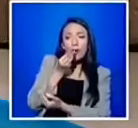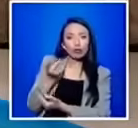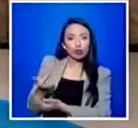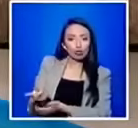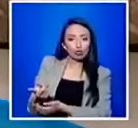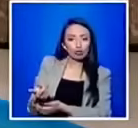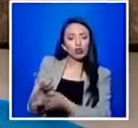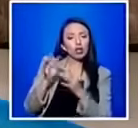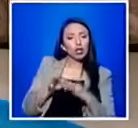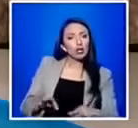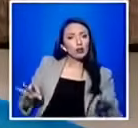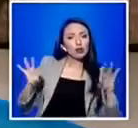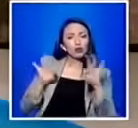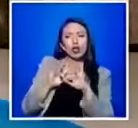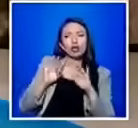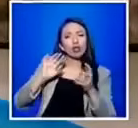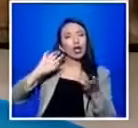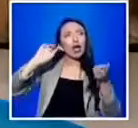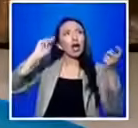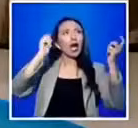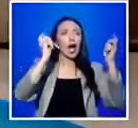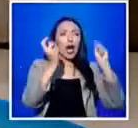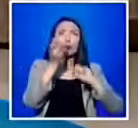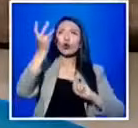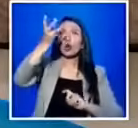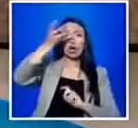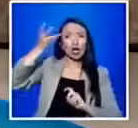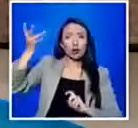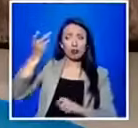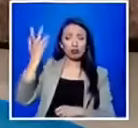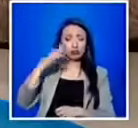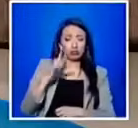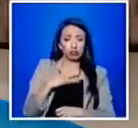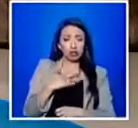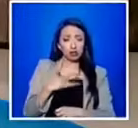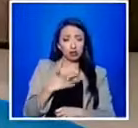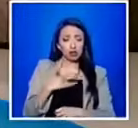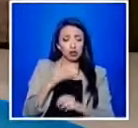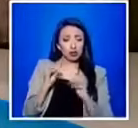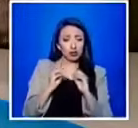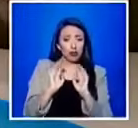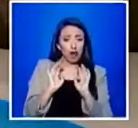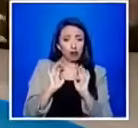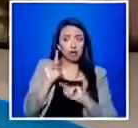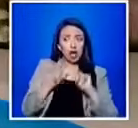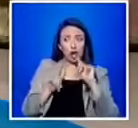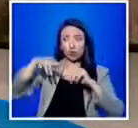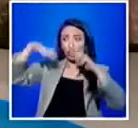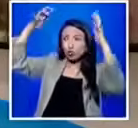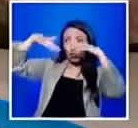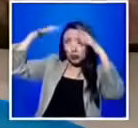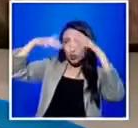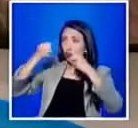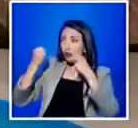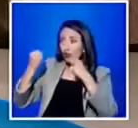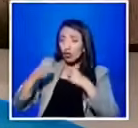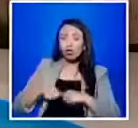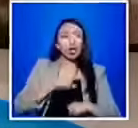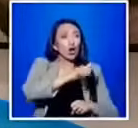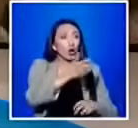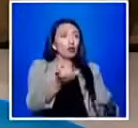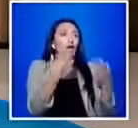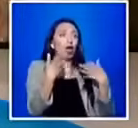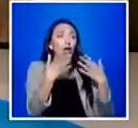plantas por el cambio climático que ya se lo siente en distintos lugares del mundo con mayor intensidad. En algunos llueve demasiado, en otros el calor